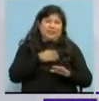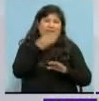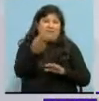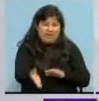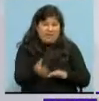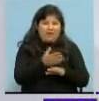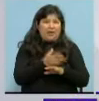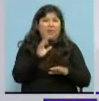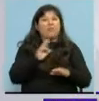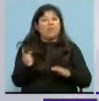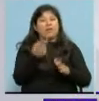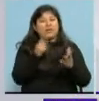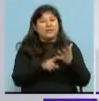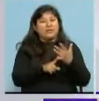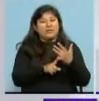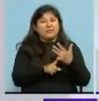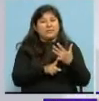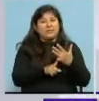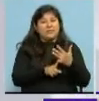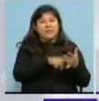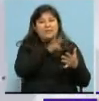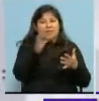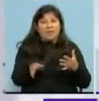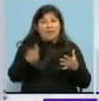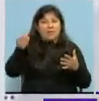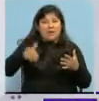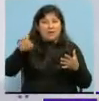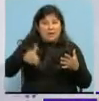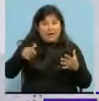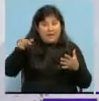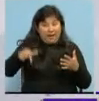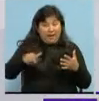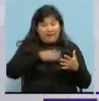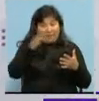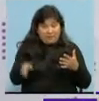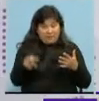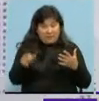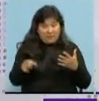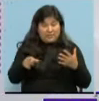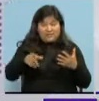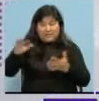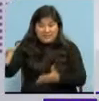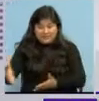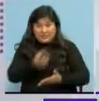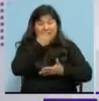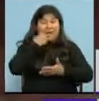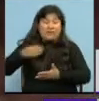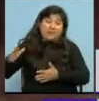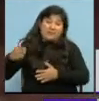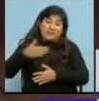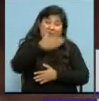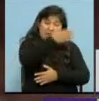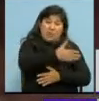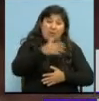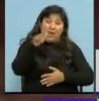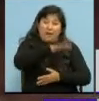que habían encontrado y después de yendo cuando llegamos a mi maimará y los y lo subí marca mente y en trayecto a la ciudad murió el otro